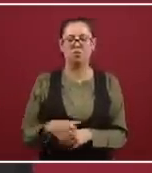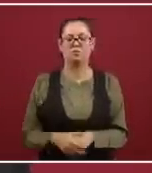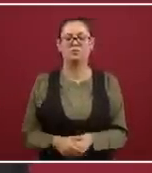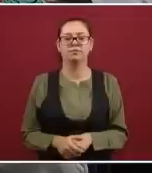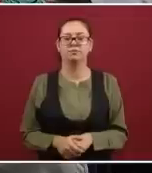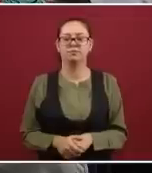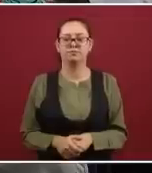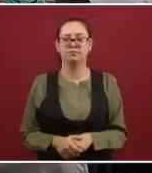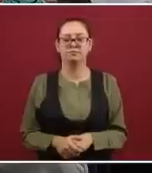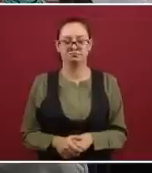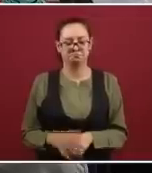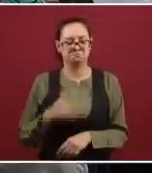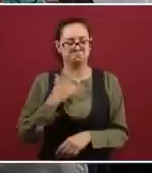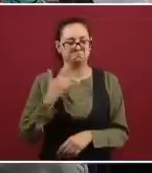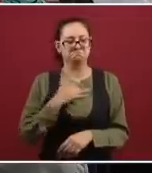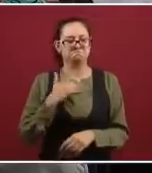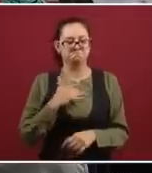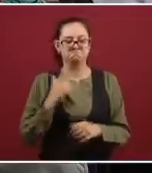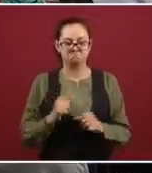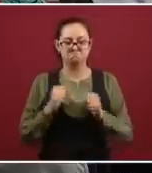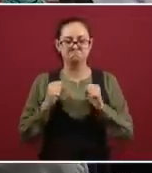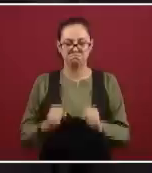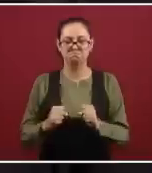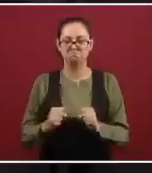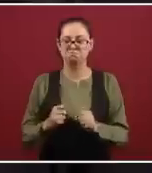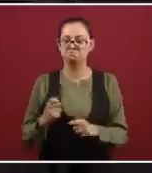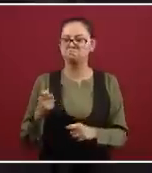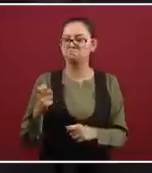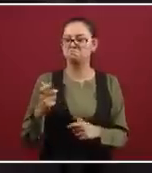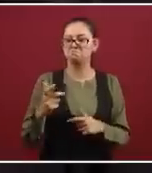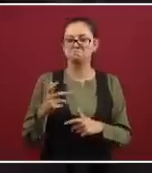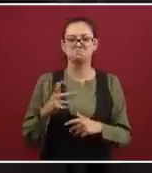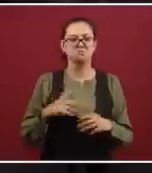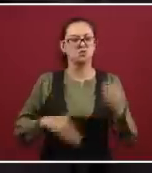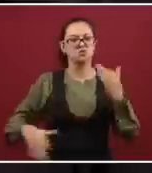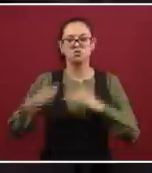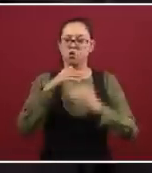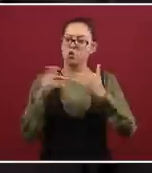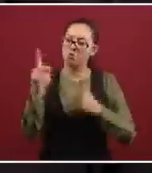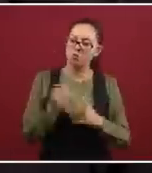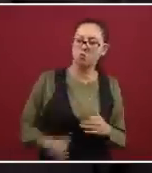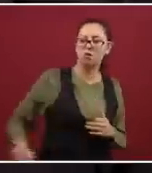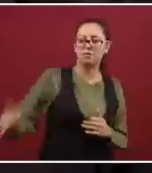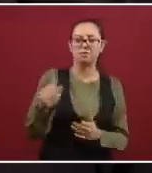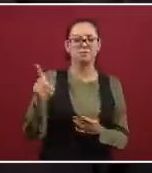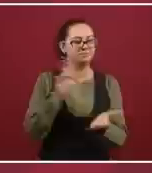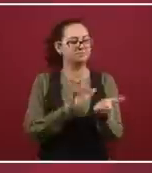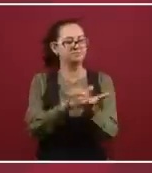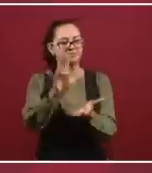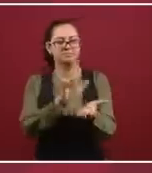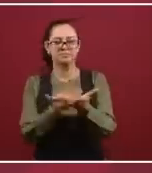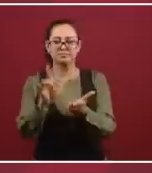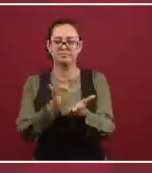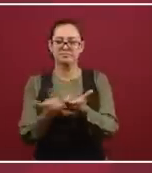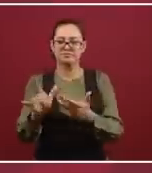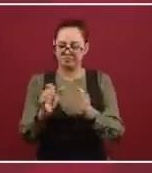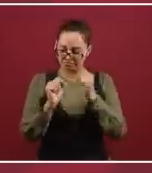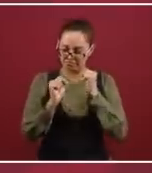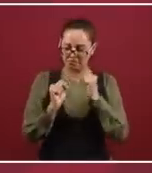estoy seguro que vamos a contar con el apoyo de todo el pueblo, y le tengo